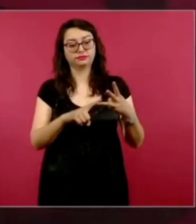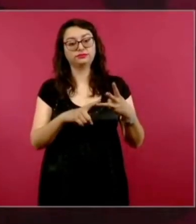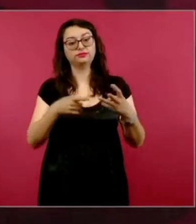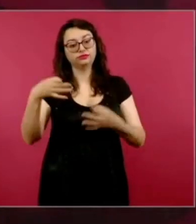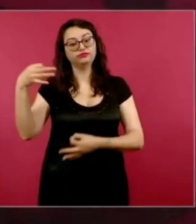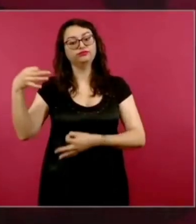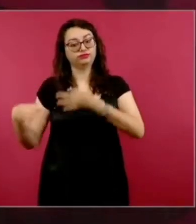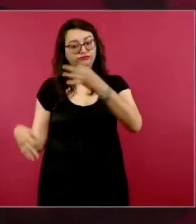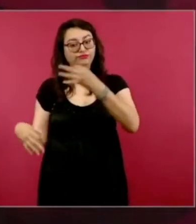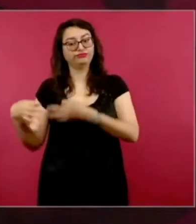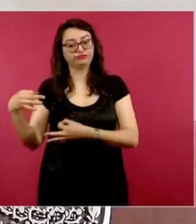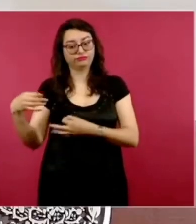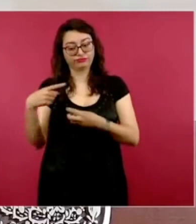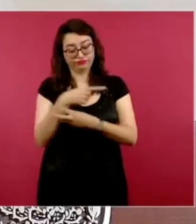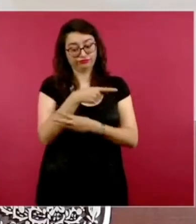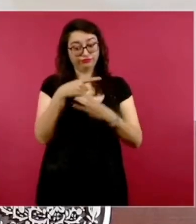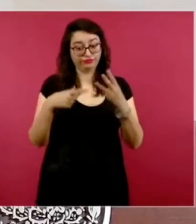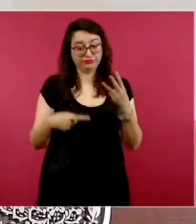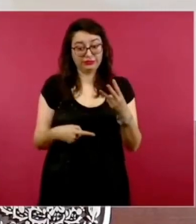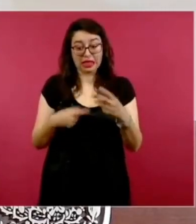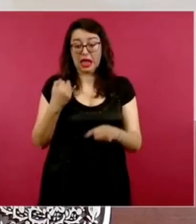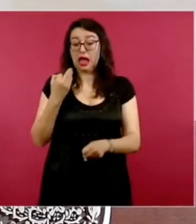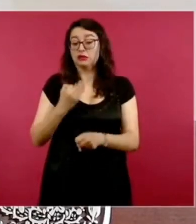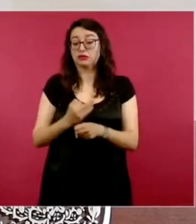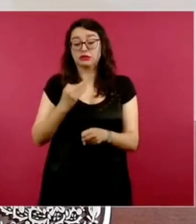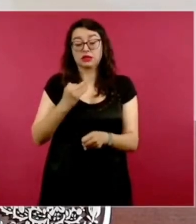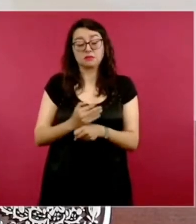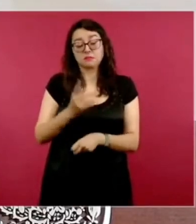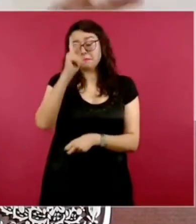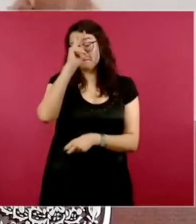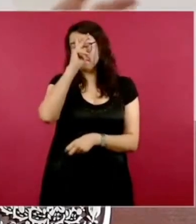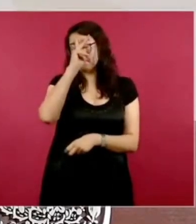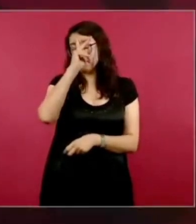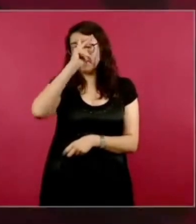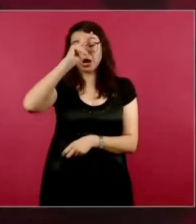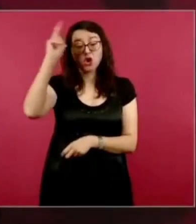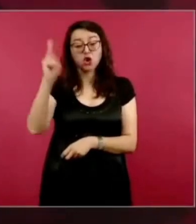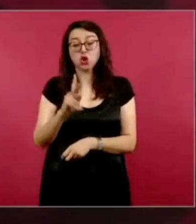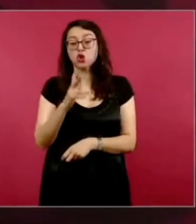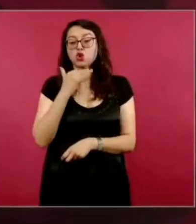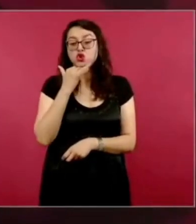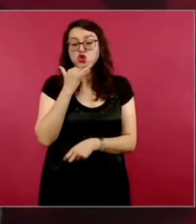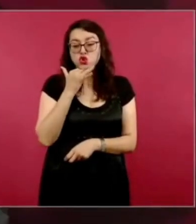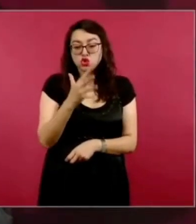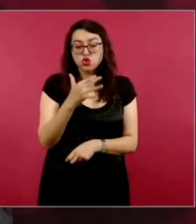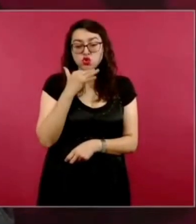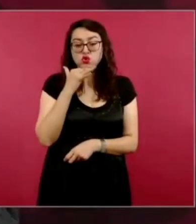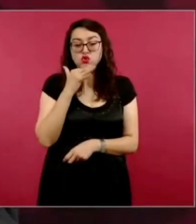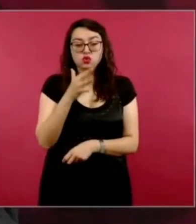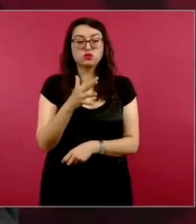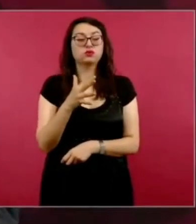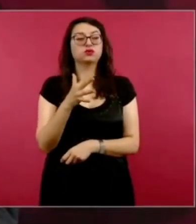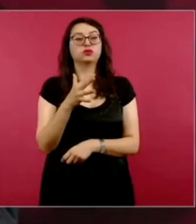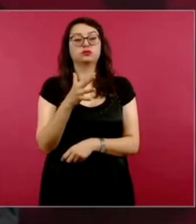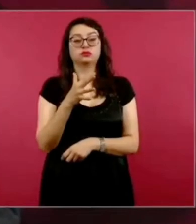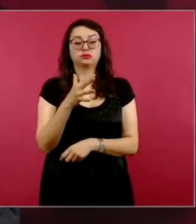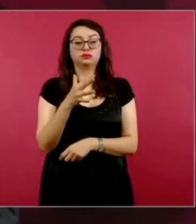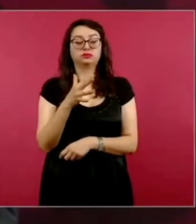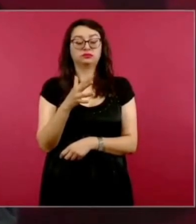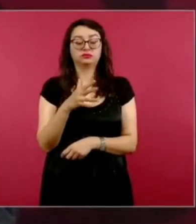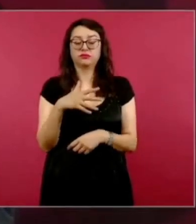corrupción ahora, sobre todo en el ámbito federal,